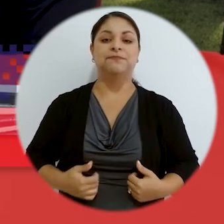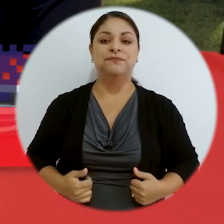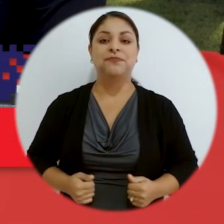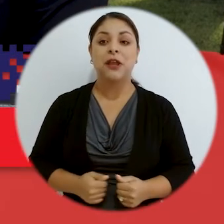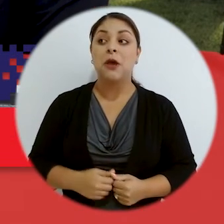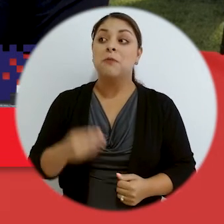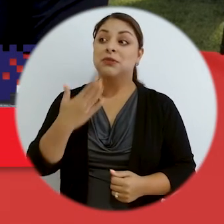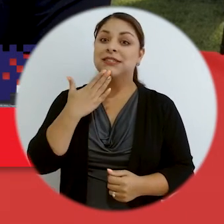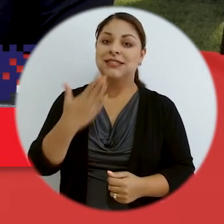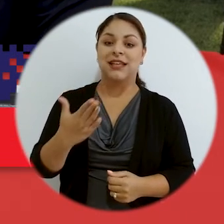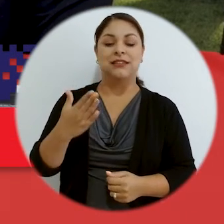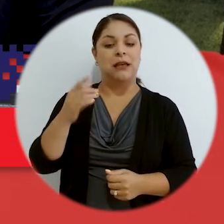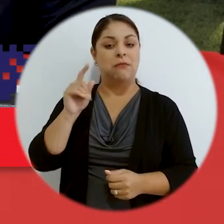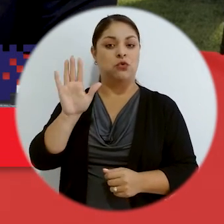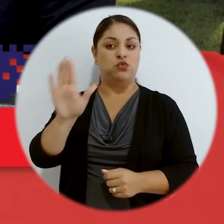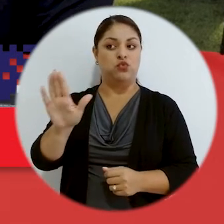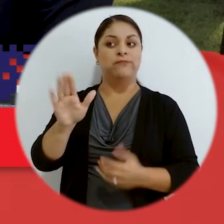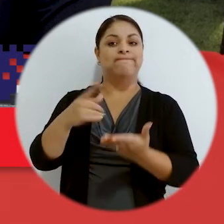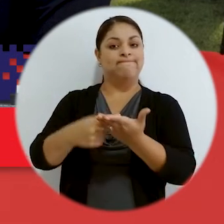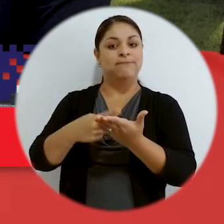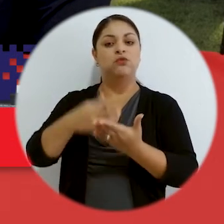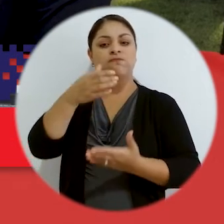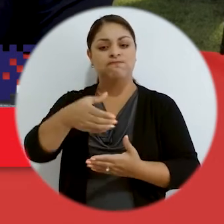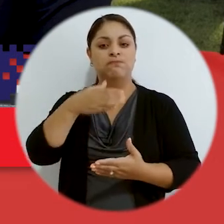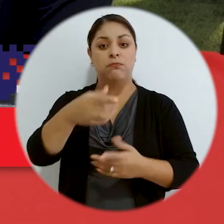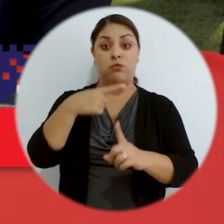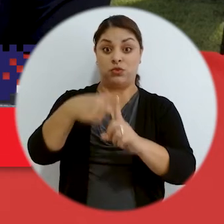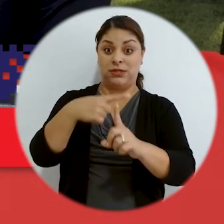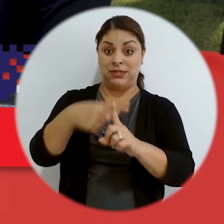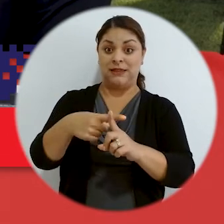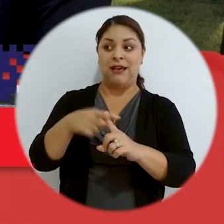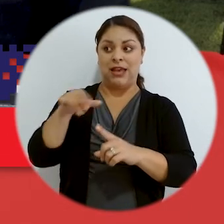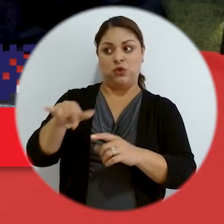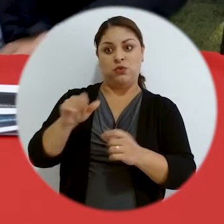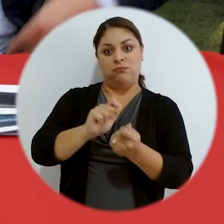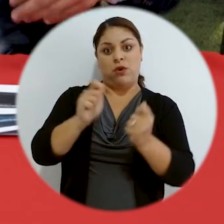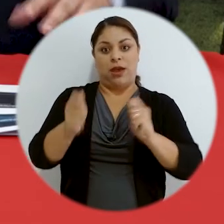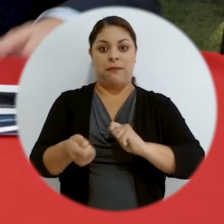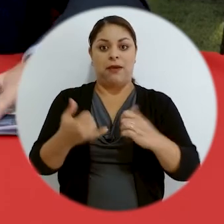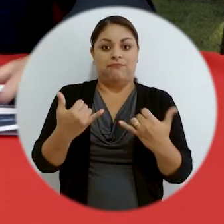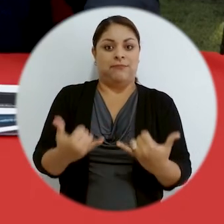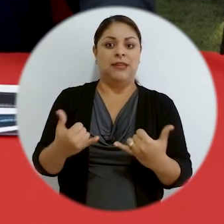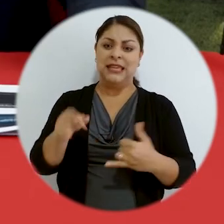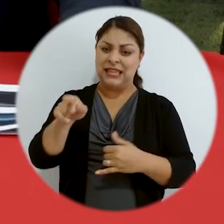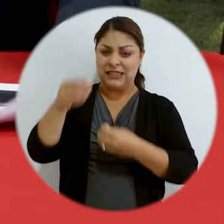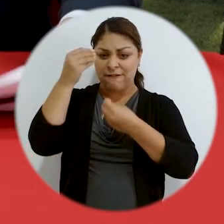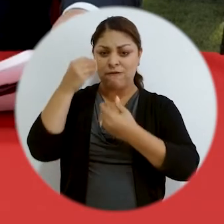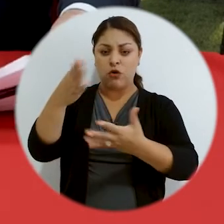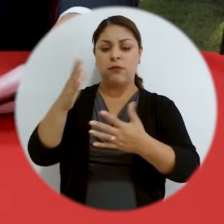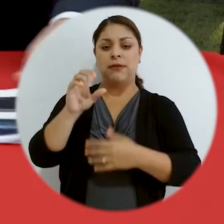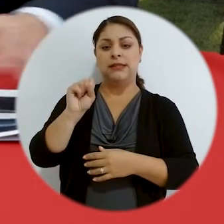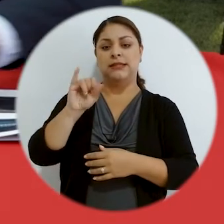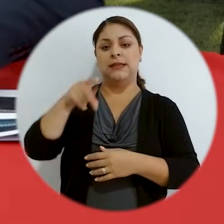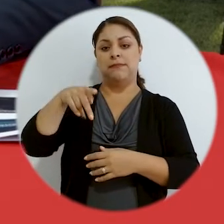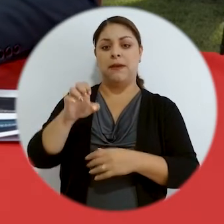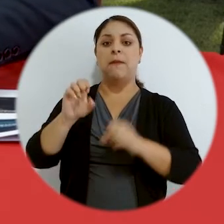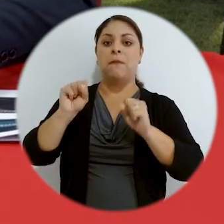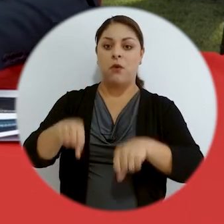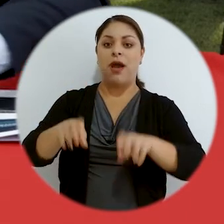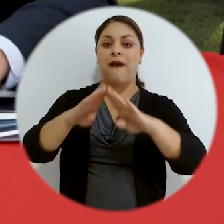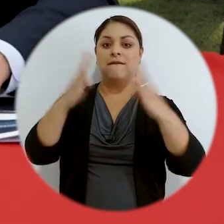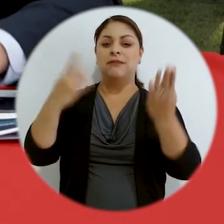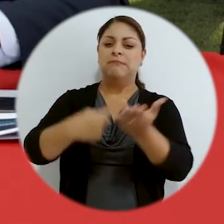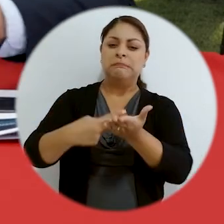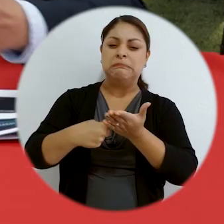agradezco esa conclusión positiva con respecto a lo que se puede cambiar de la situación actual y que este informe, por supuesto, del CIMPE sirva para abrir